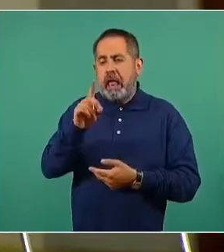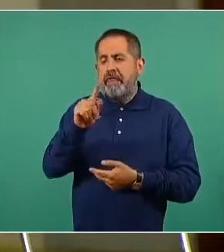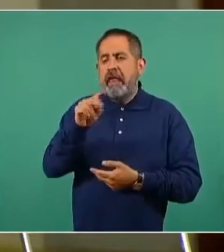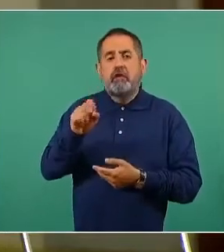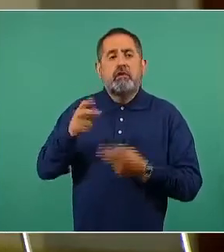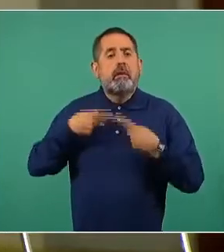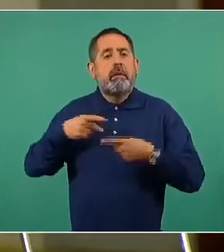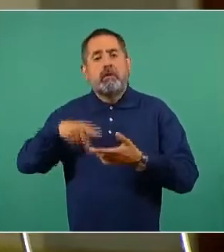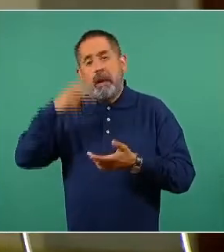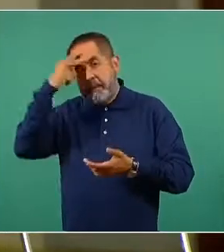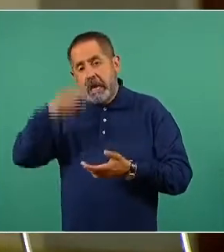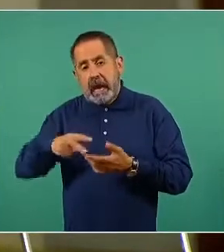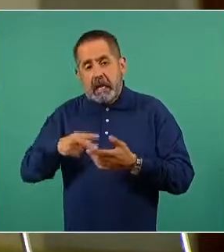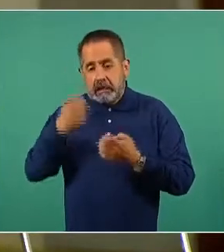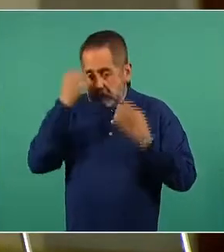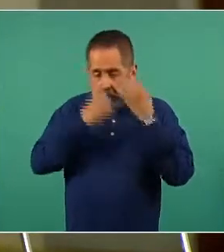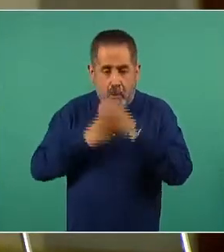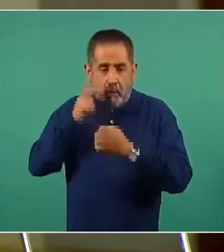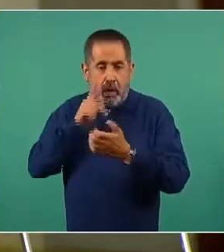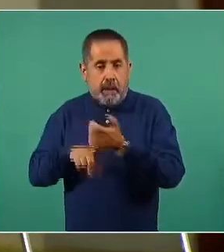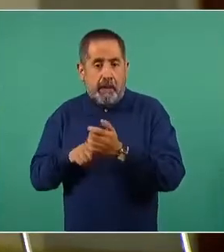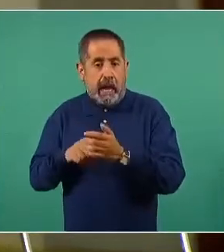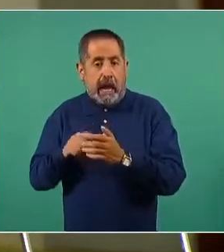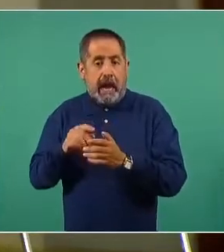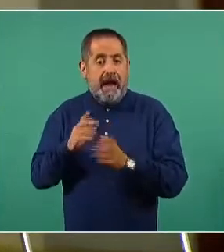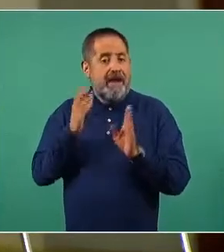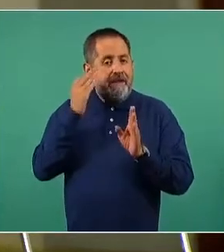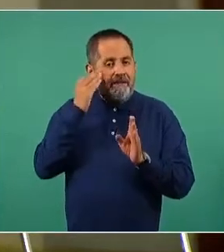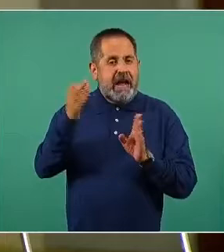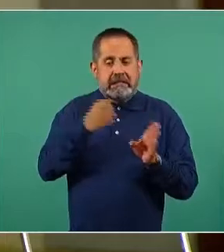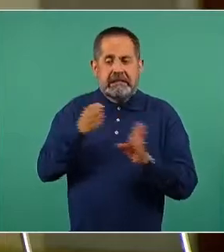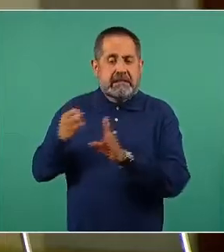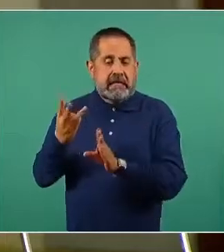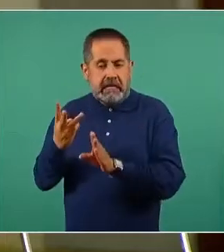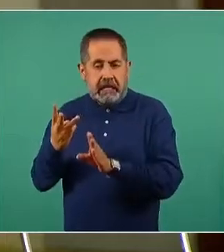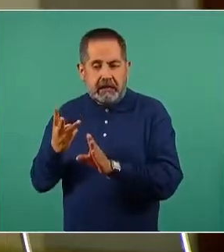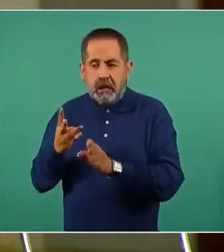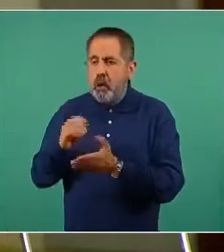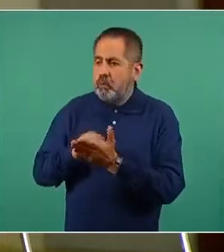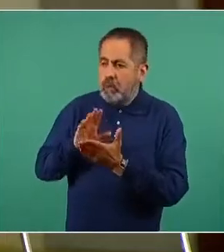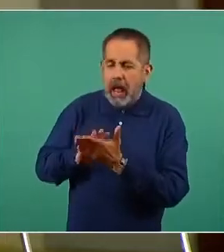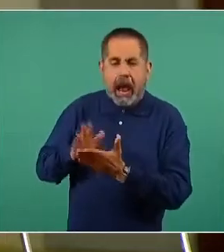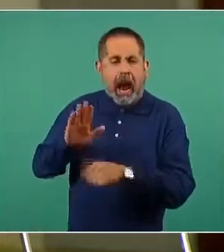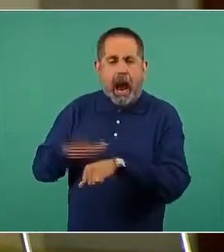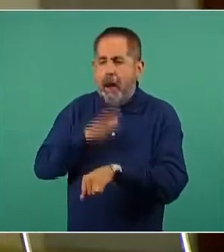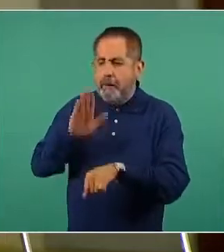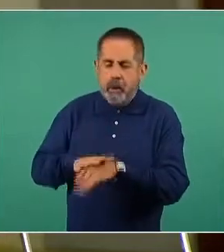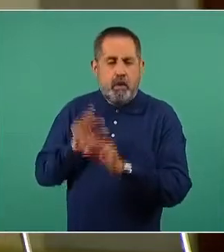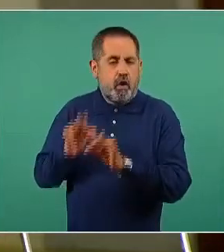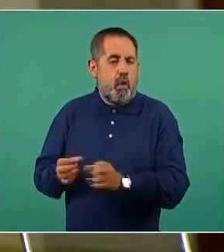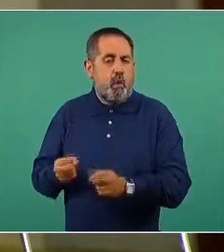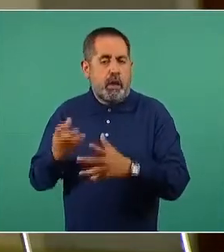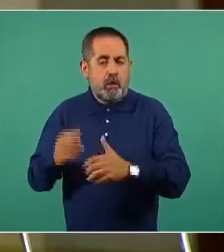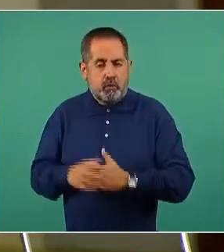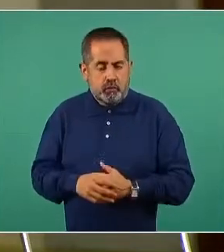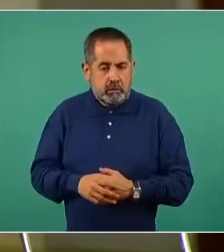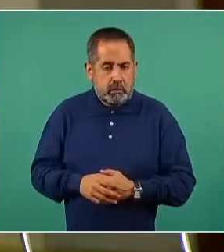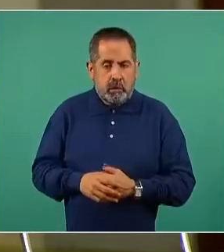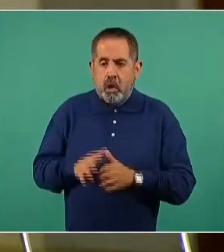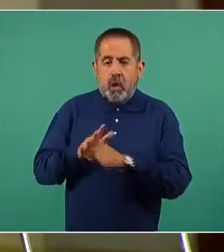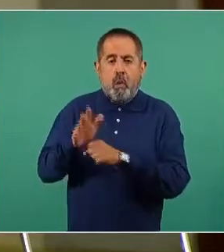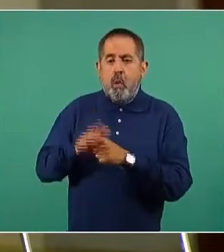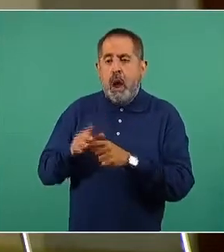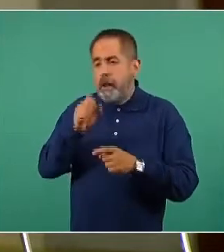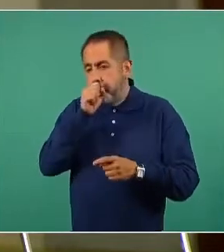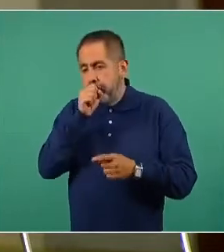participantes mexicanos del ensayo clínico, en la fase 3 de este ensayo, se aprobó la vacuna, cuál fue el